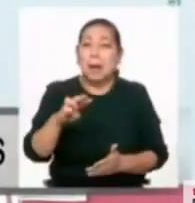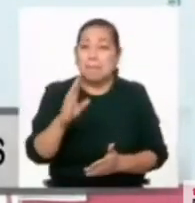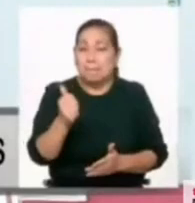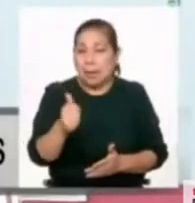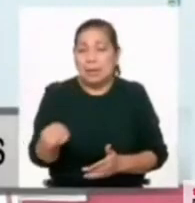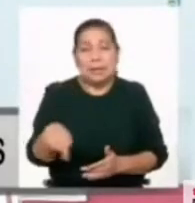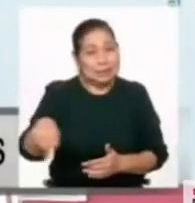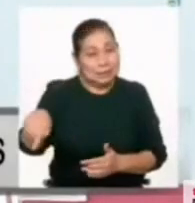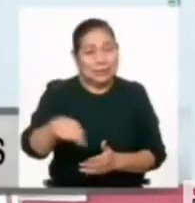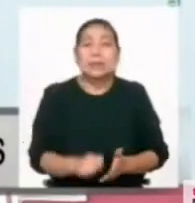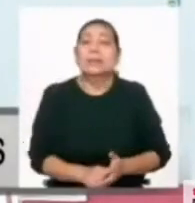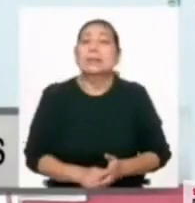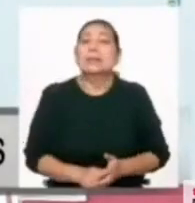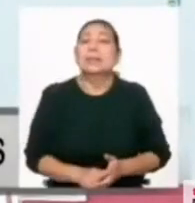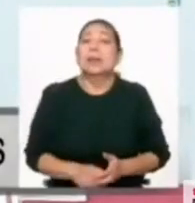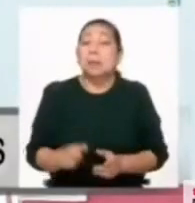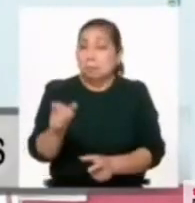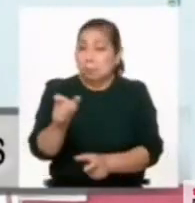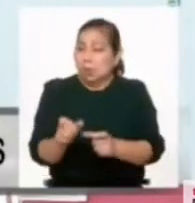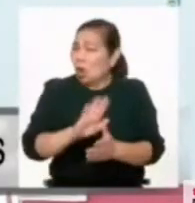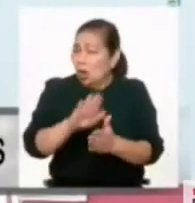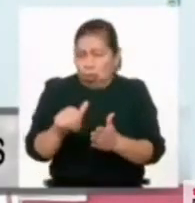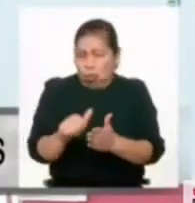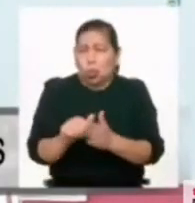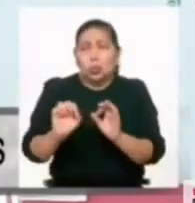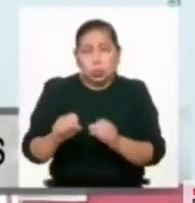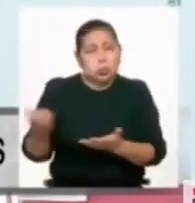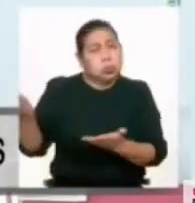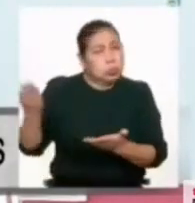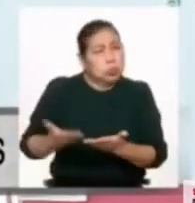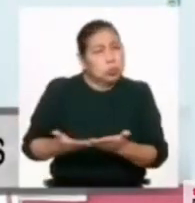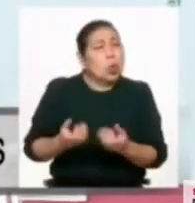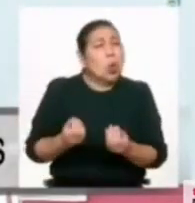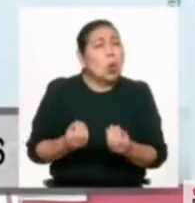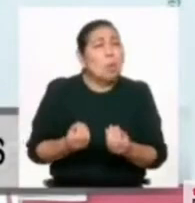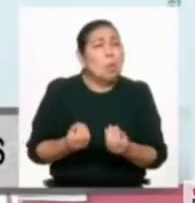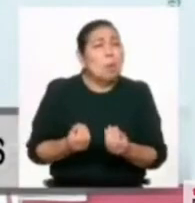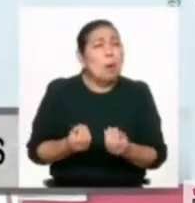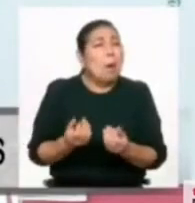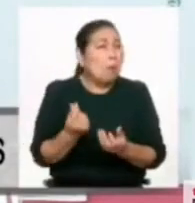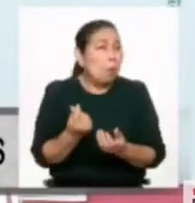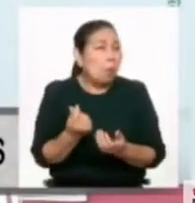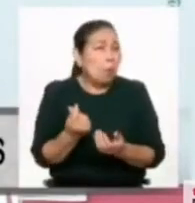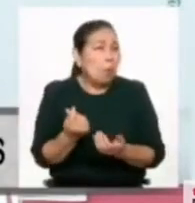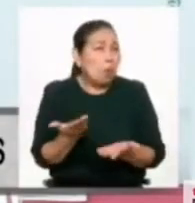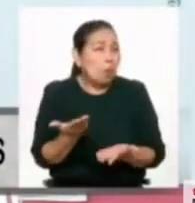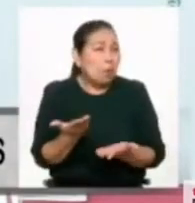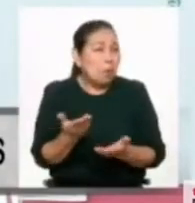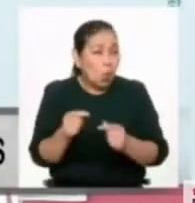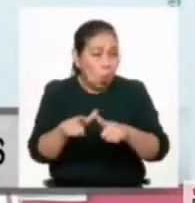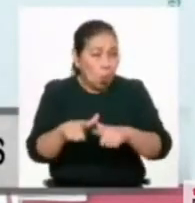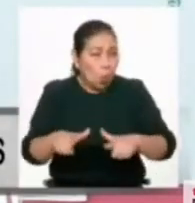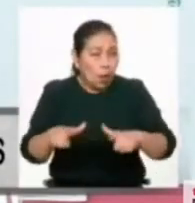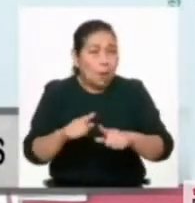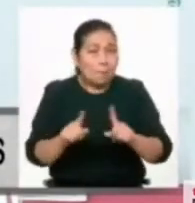¿no? Los pobladores, todos habían recibido como precio el valor de sus